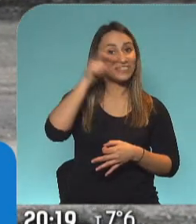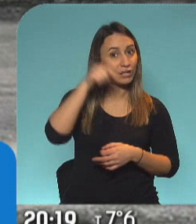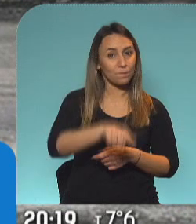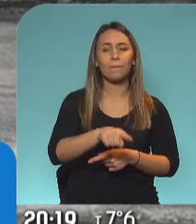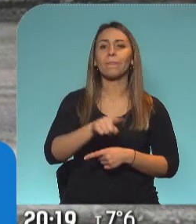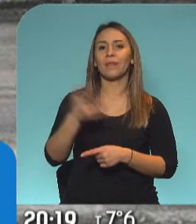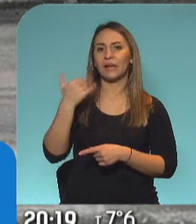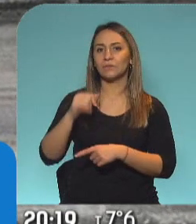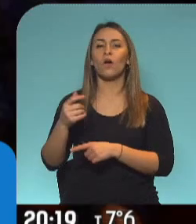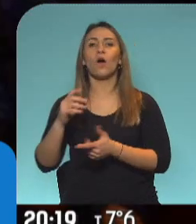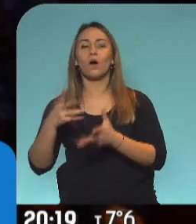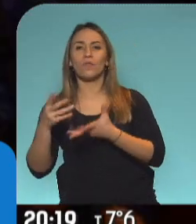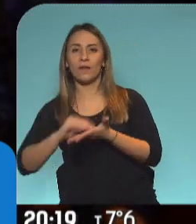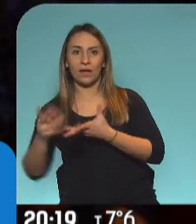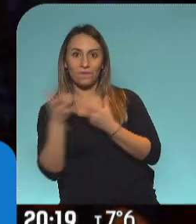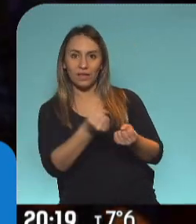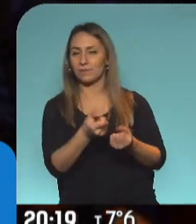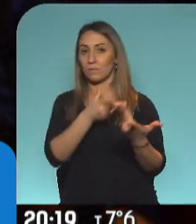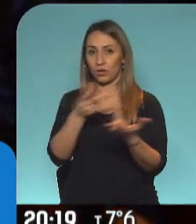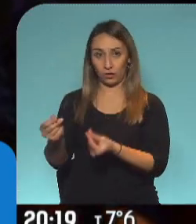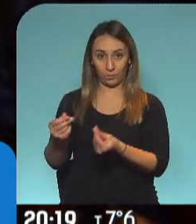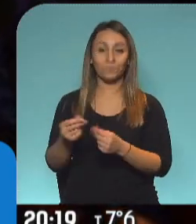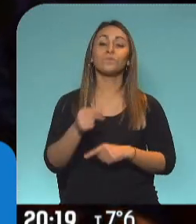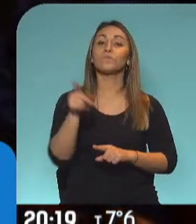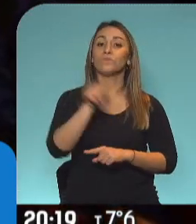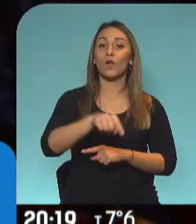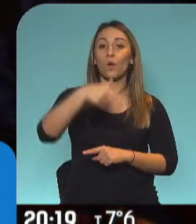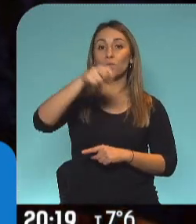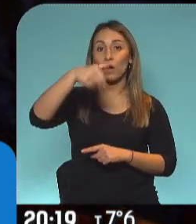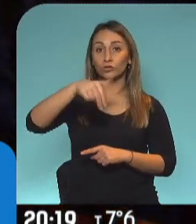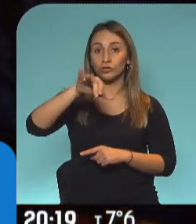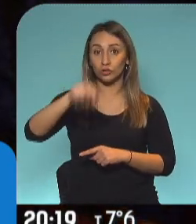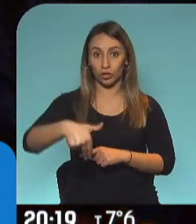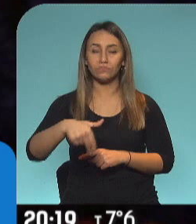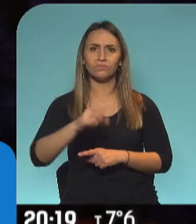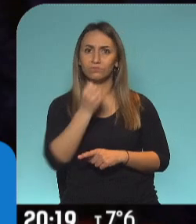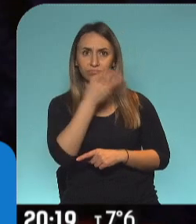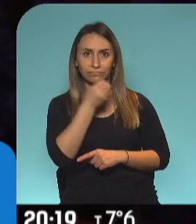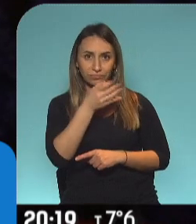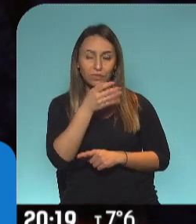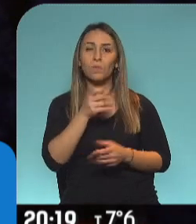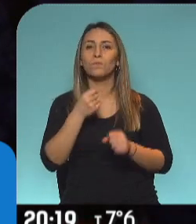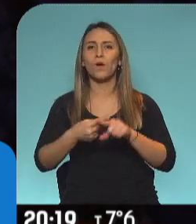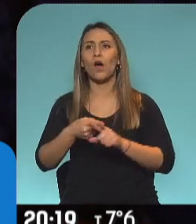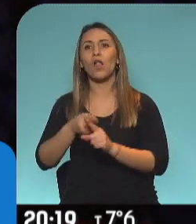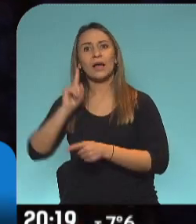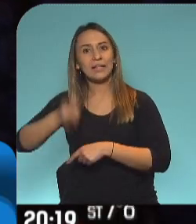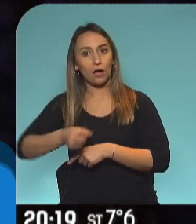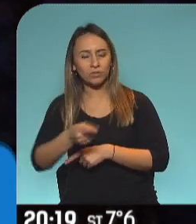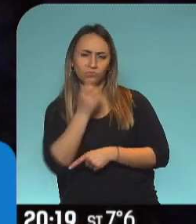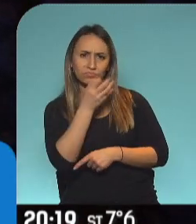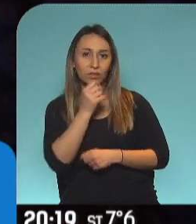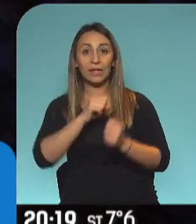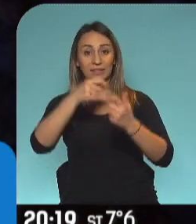requeridas por sus defensas. Salvo Monzón, quien declaró en el marco de la causa, los otros 3 se negaron a